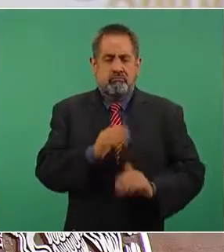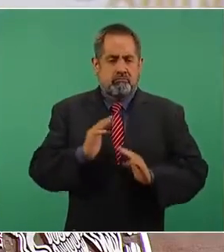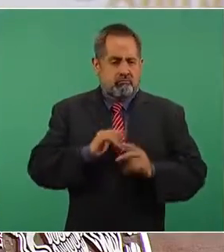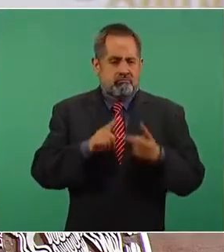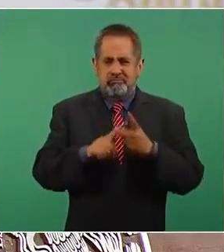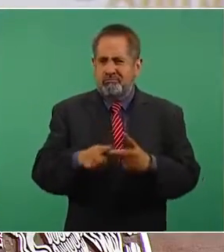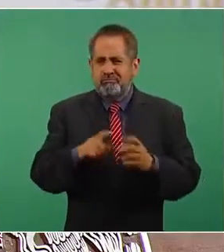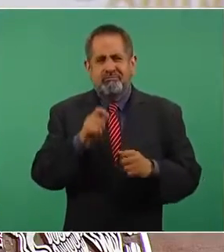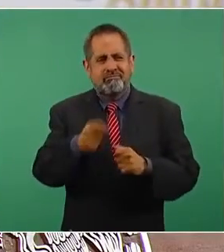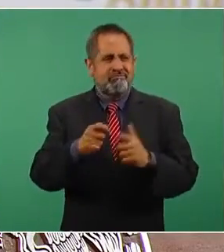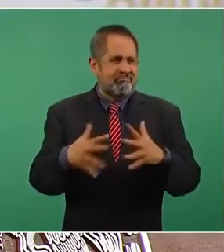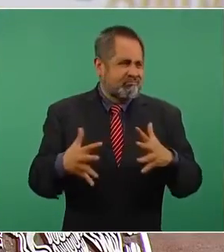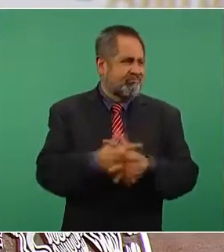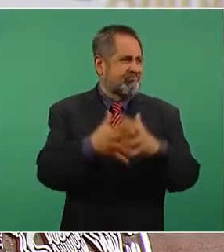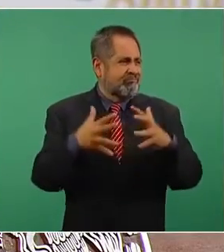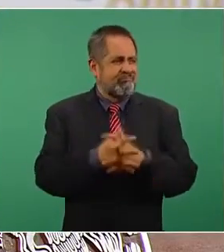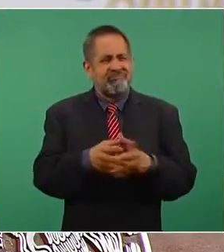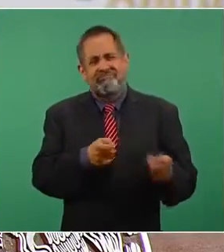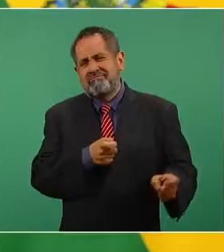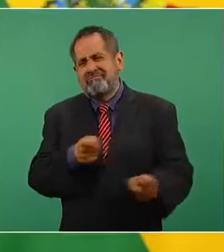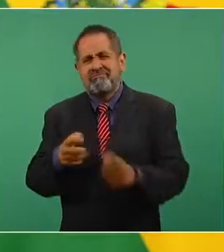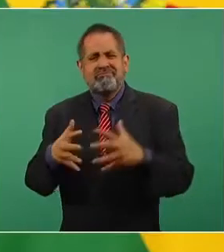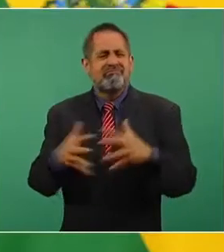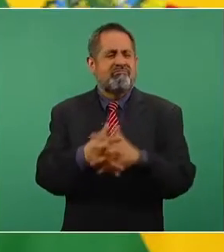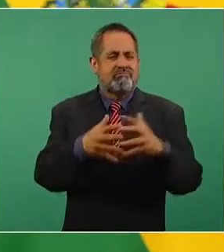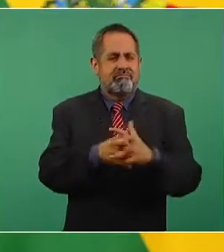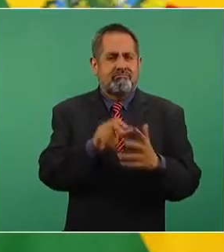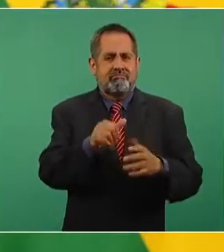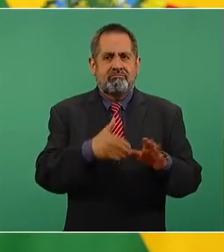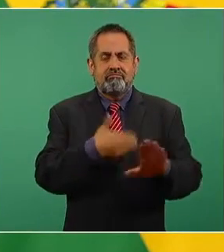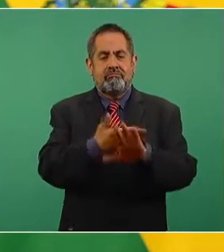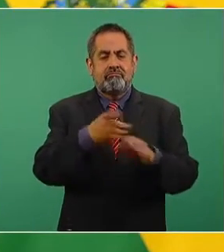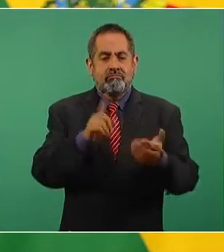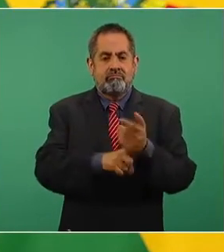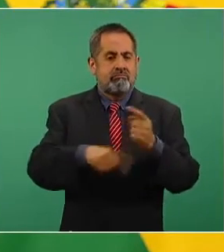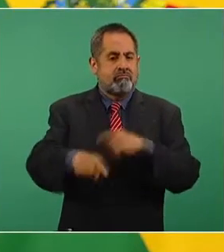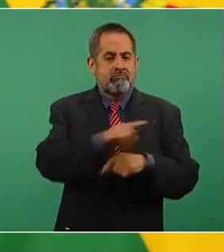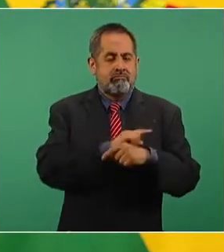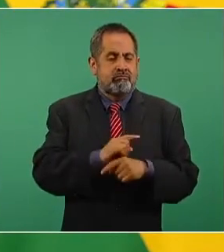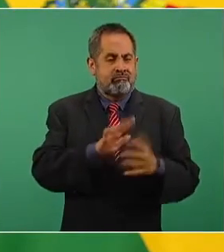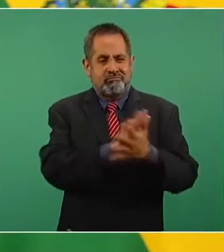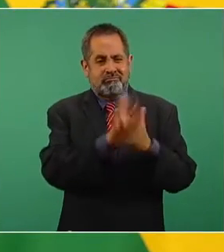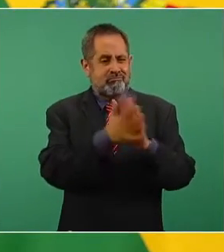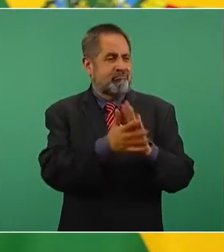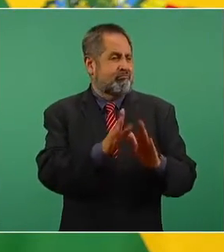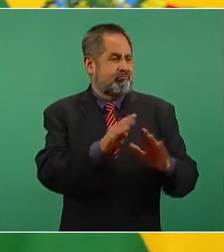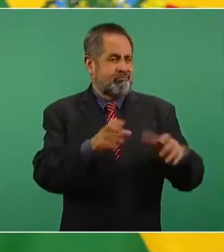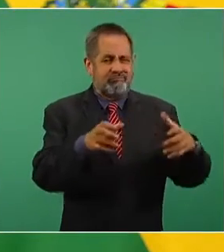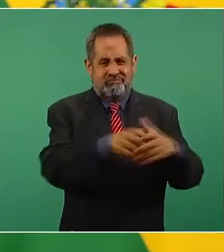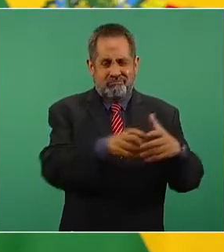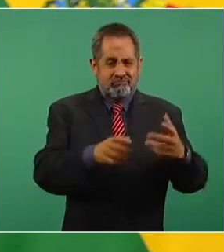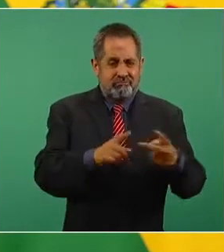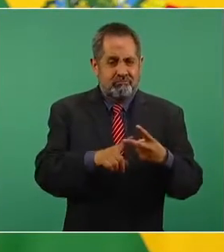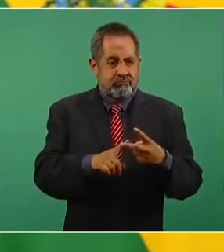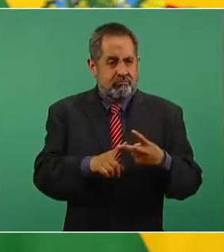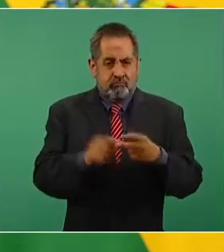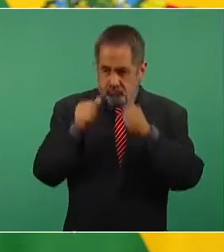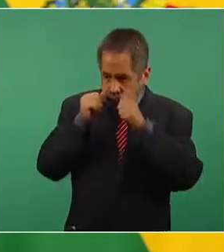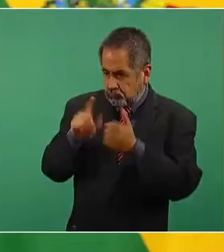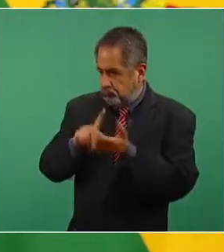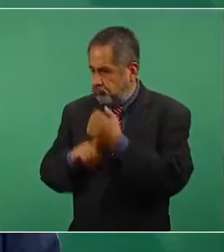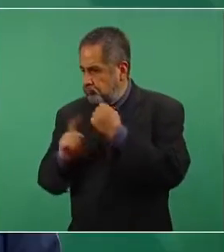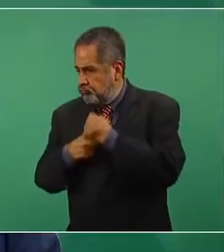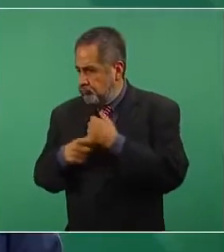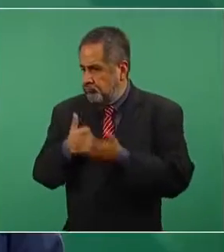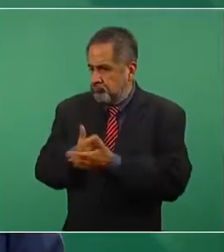declararon la guerra a la delincuencia organizada sin atender las causas